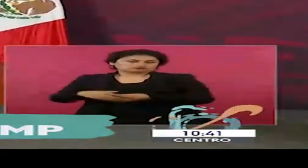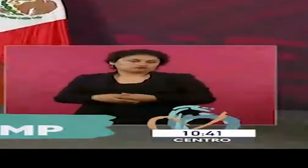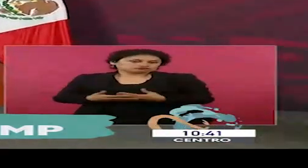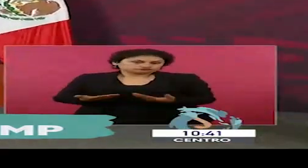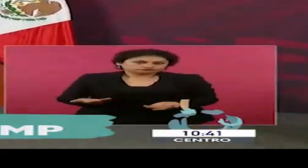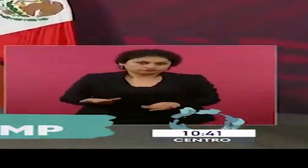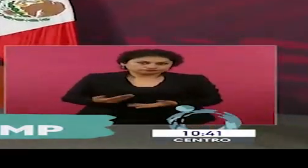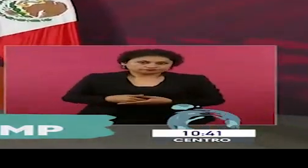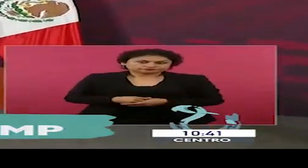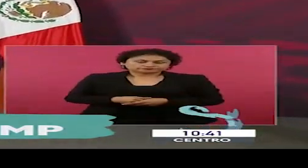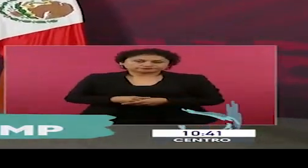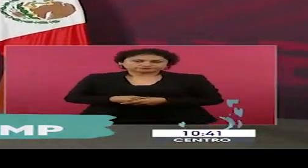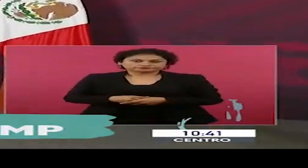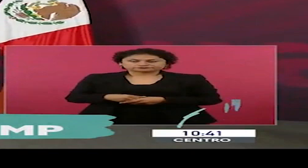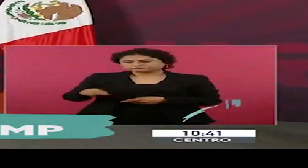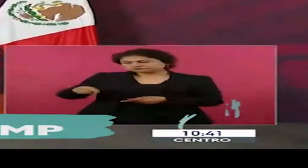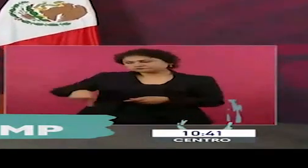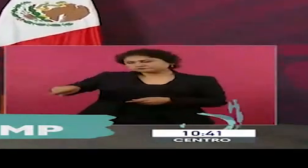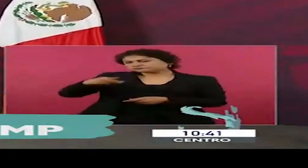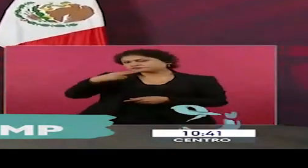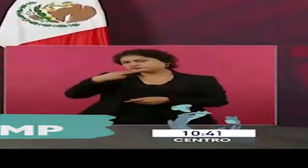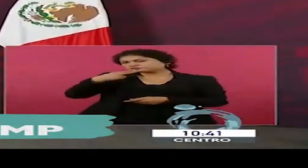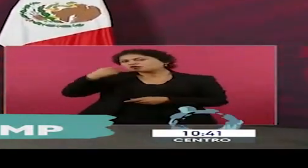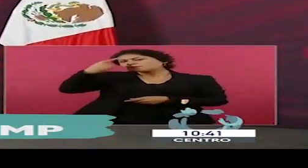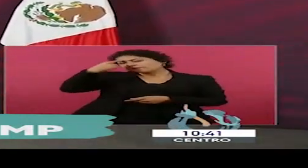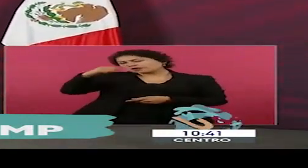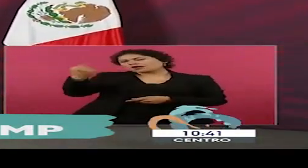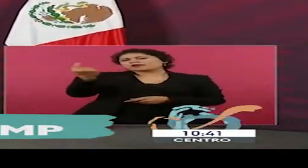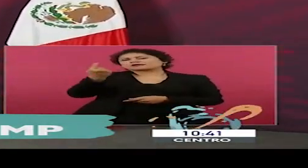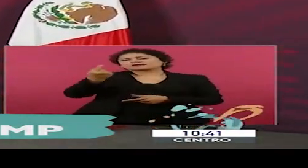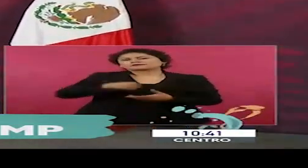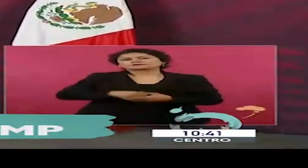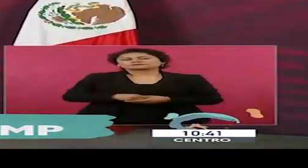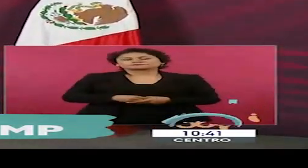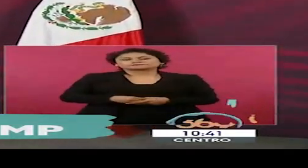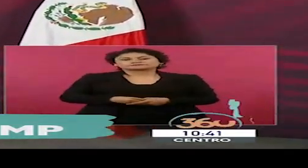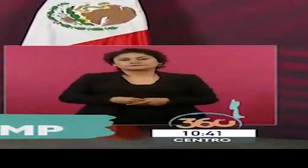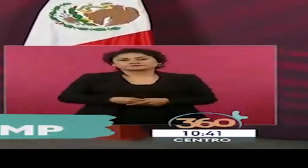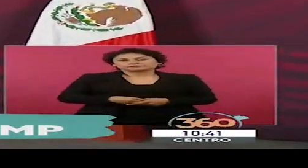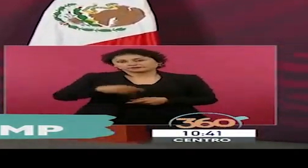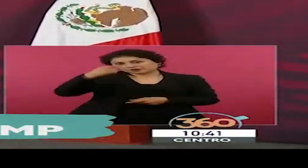y que ese dinero lo utilizan para golpear